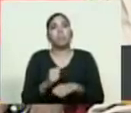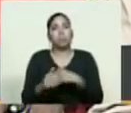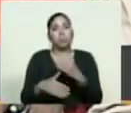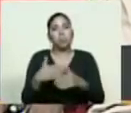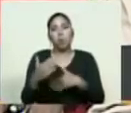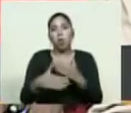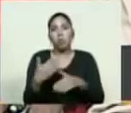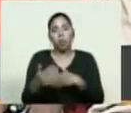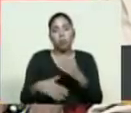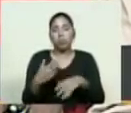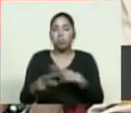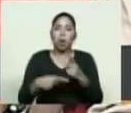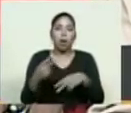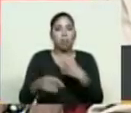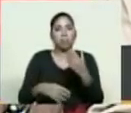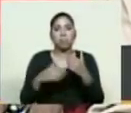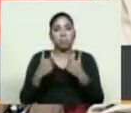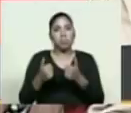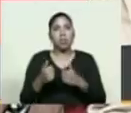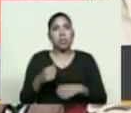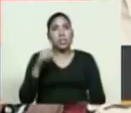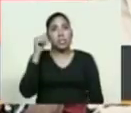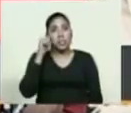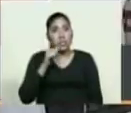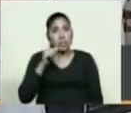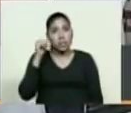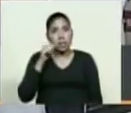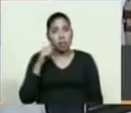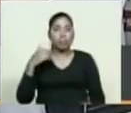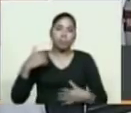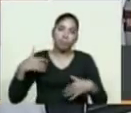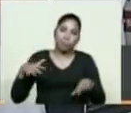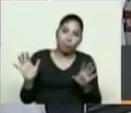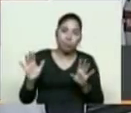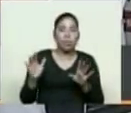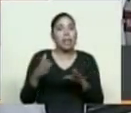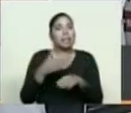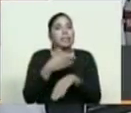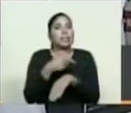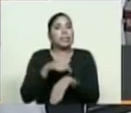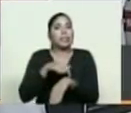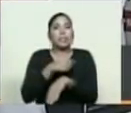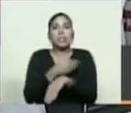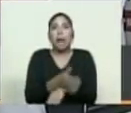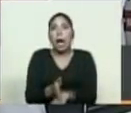día sábado inició un poco tarde, porque bueno,